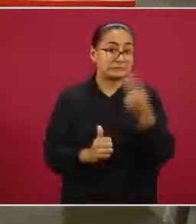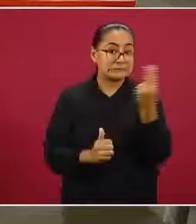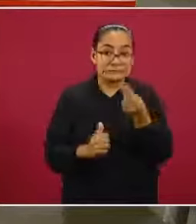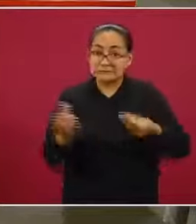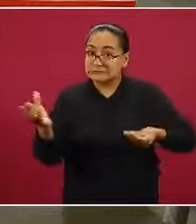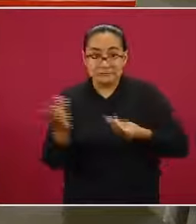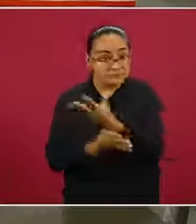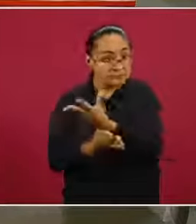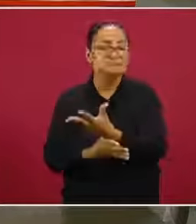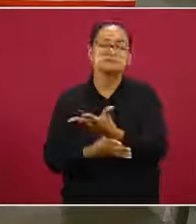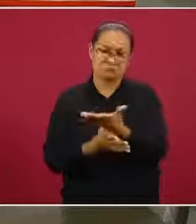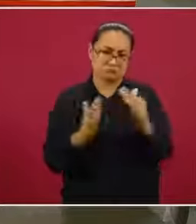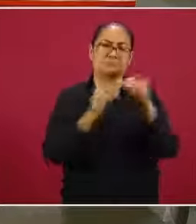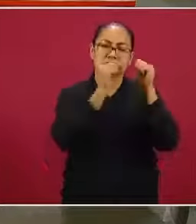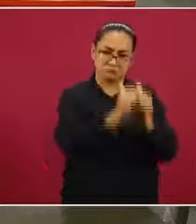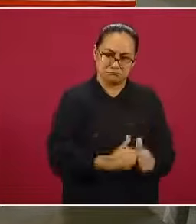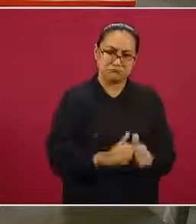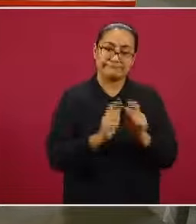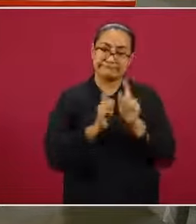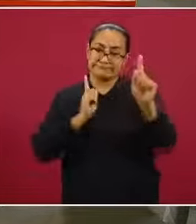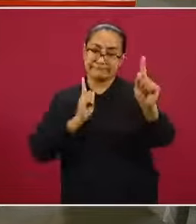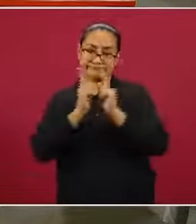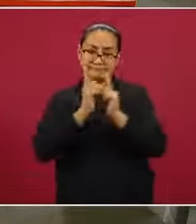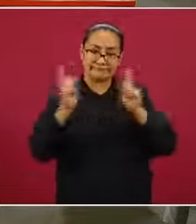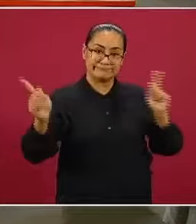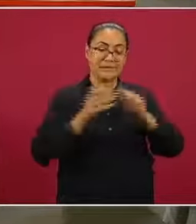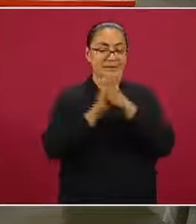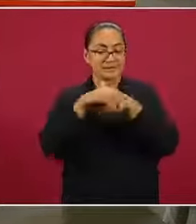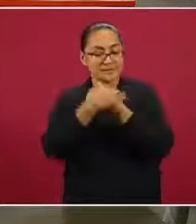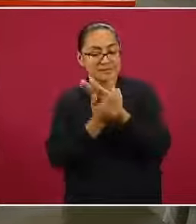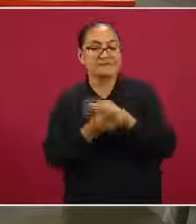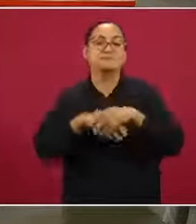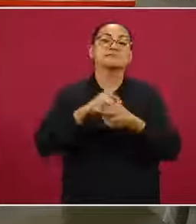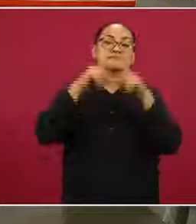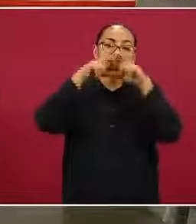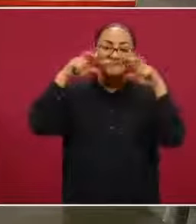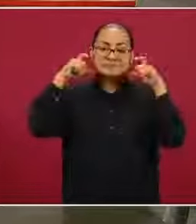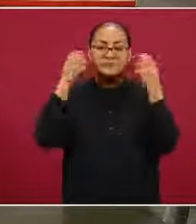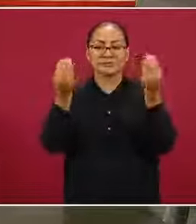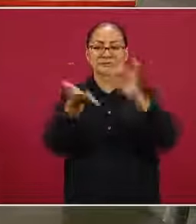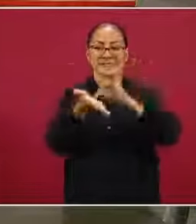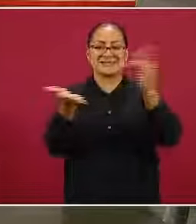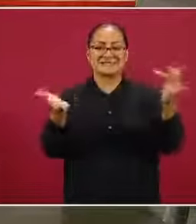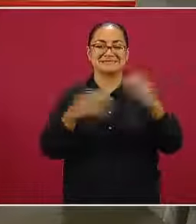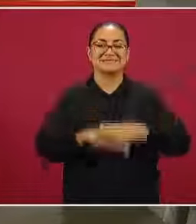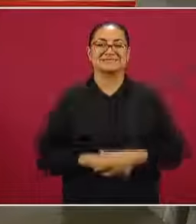mantenga la sana distancia. Lávese las manos. Use su cubrebocas. Muchas gracias.